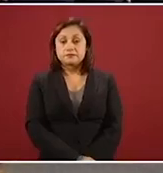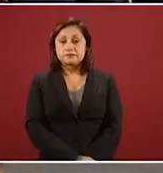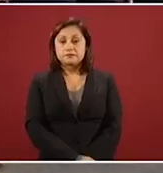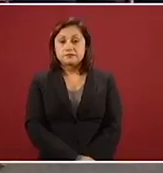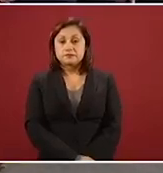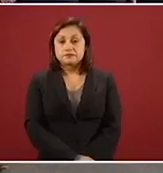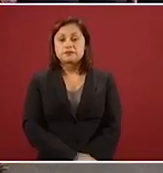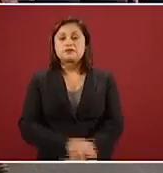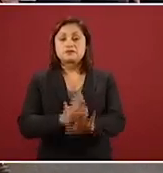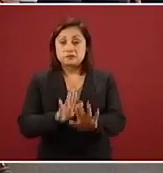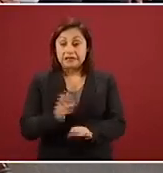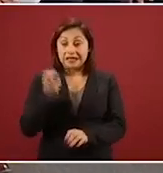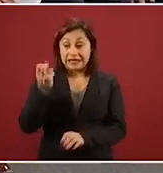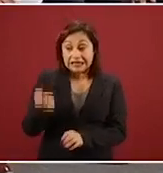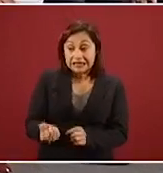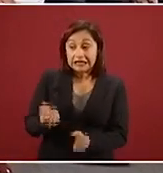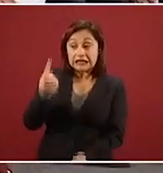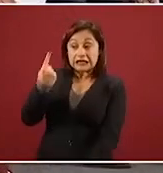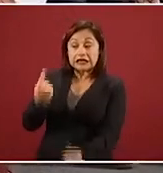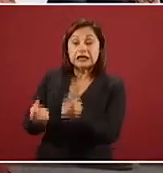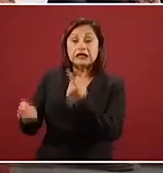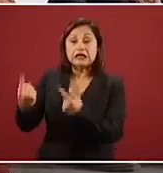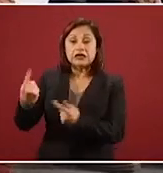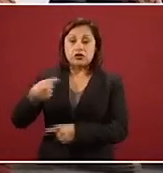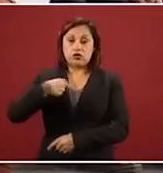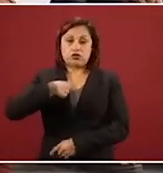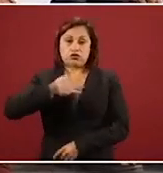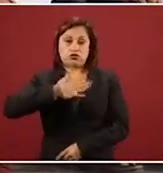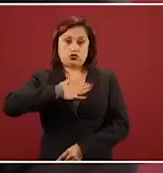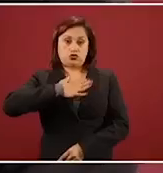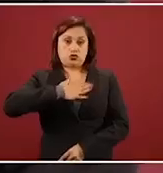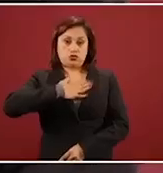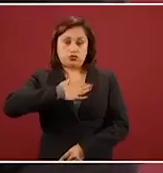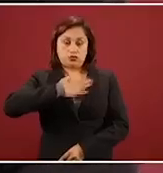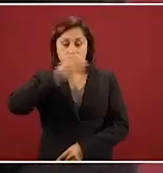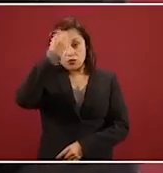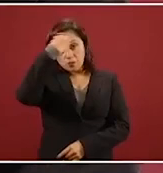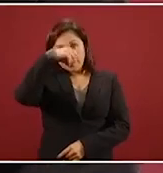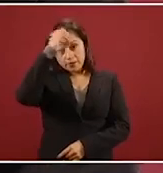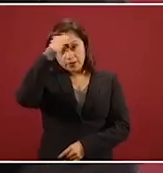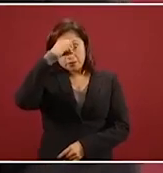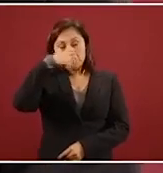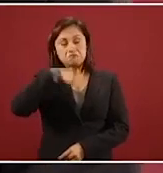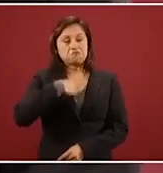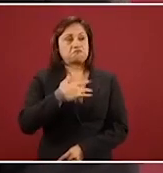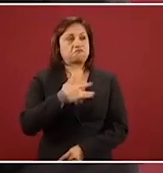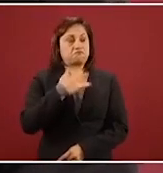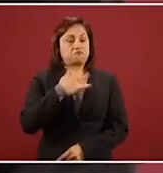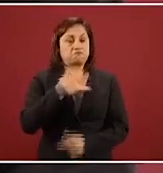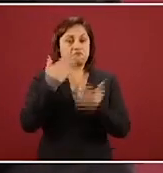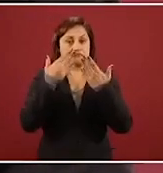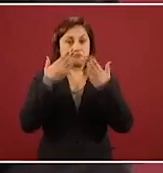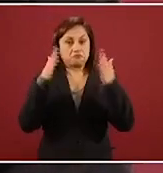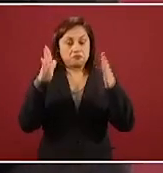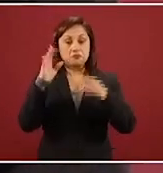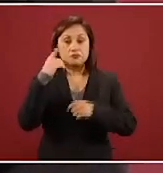un criterio que considero amplio. No se puede